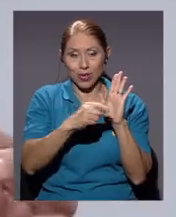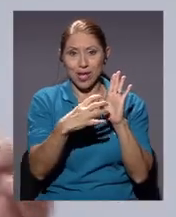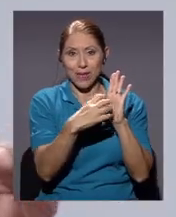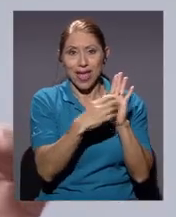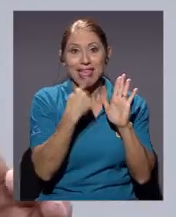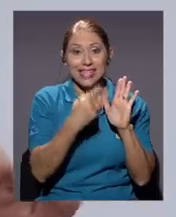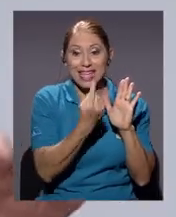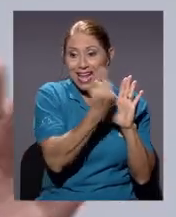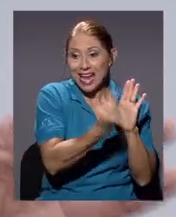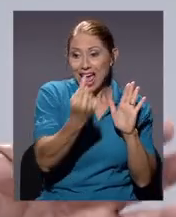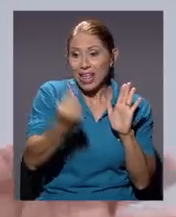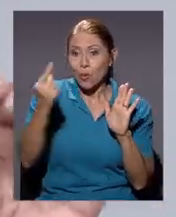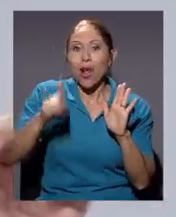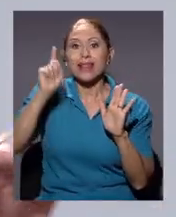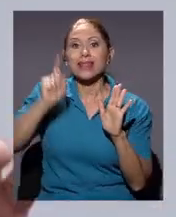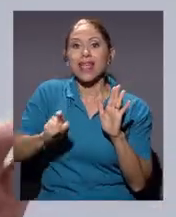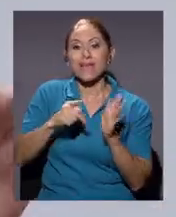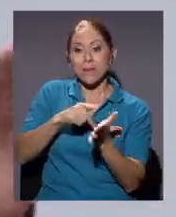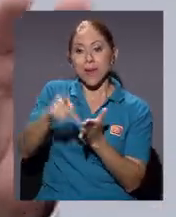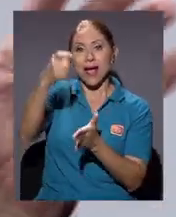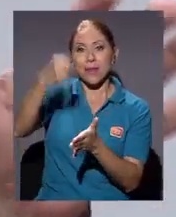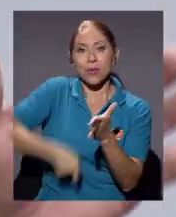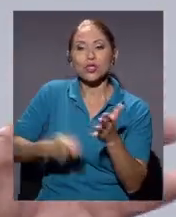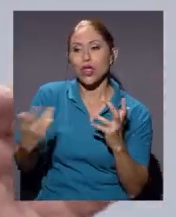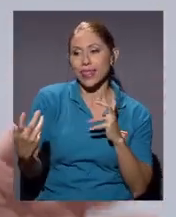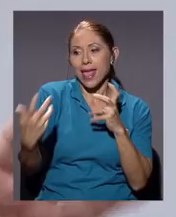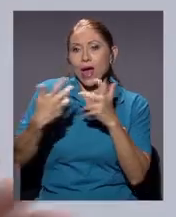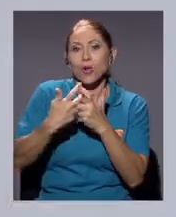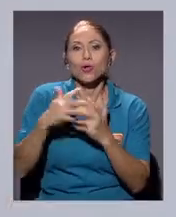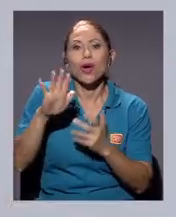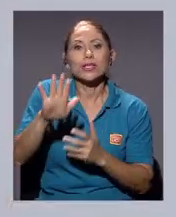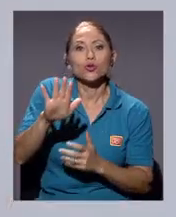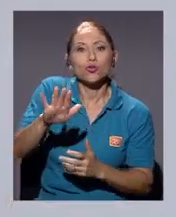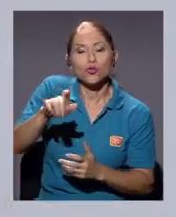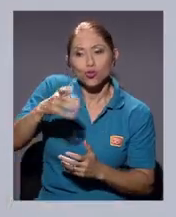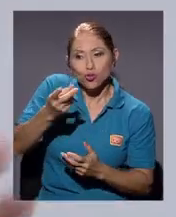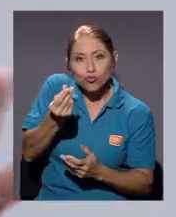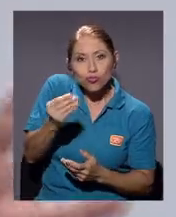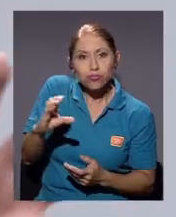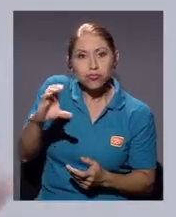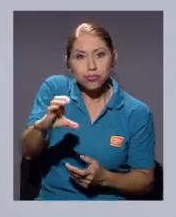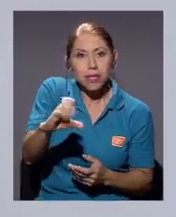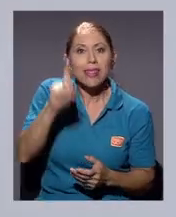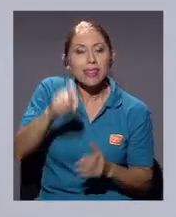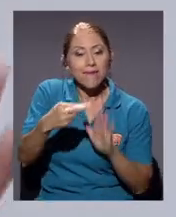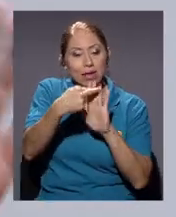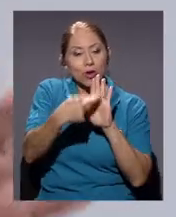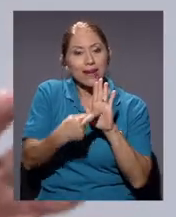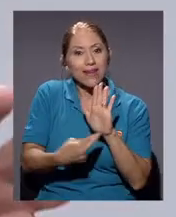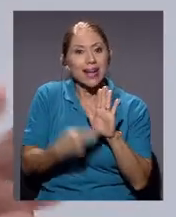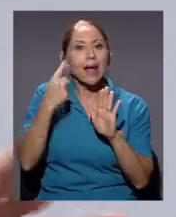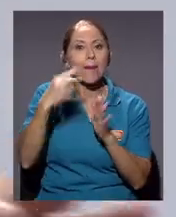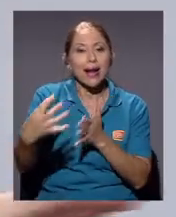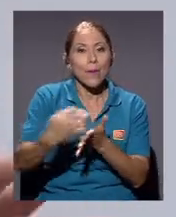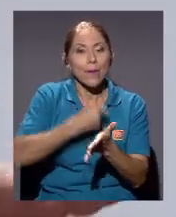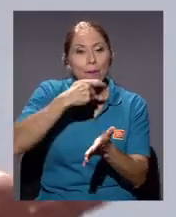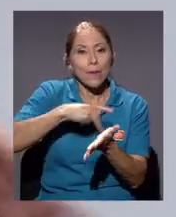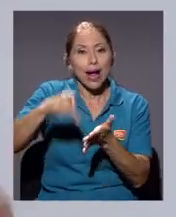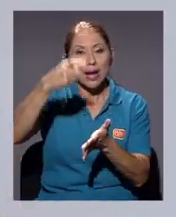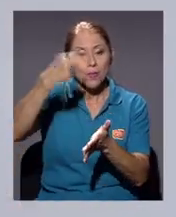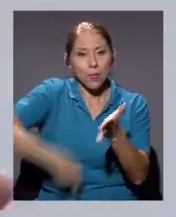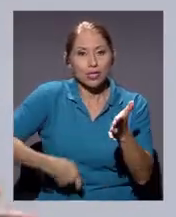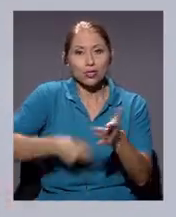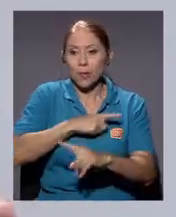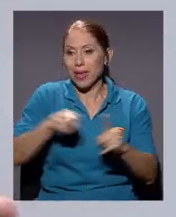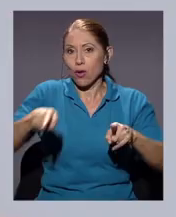cada cual debe continuar de acuerdo a sus posibilidades tiene que haber cierta regla que contribuya a la captación y eso no lo estamos logrando hoy